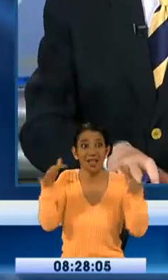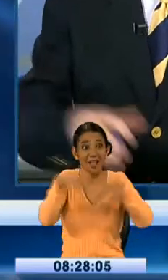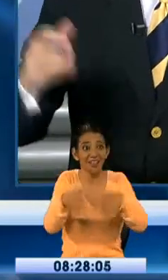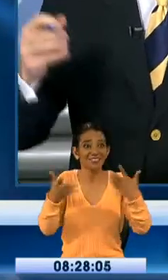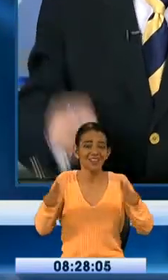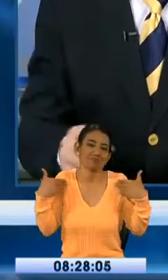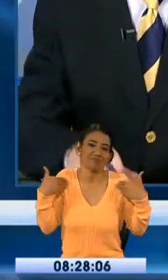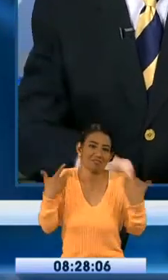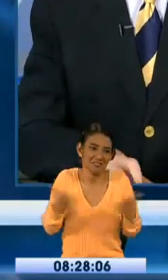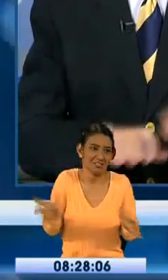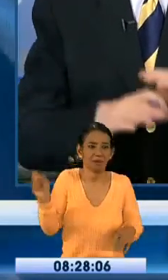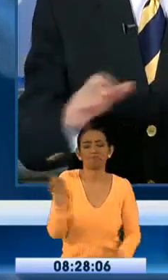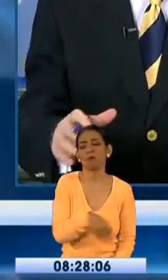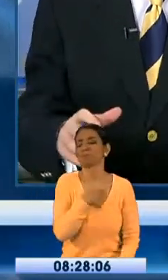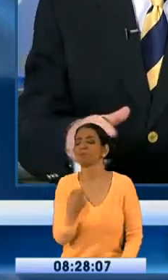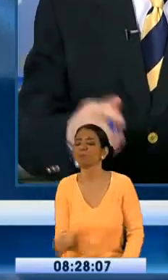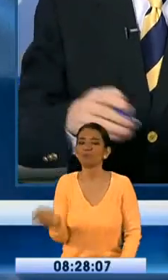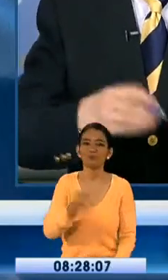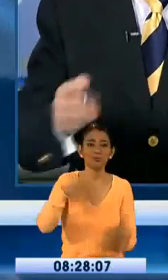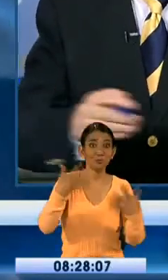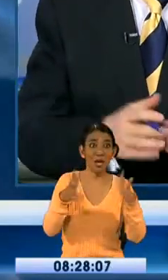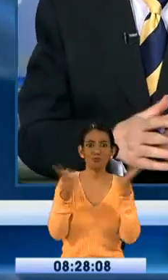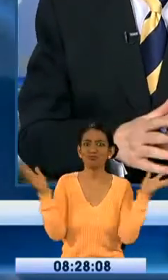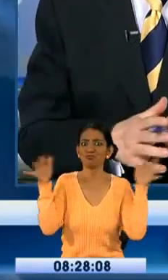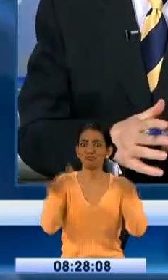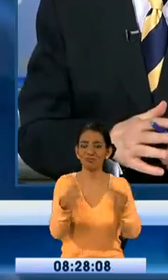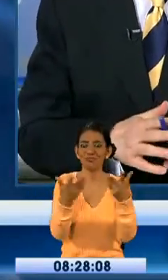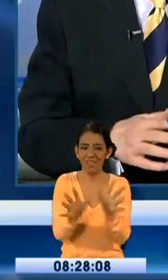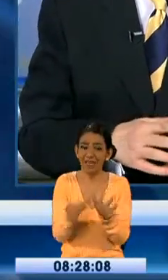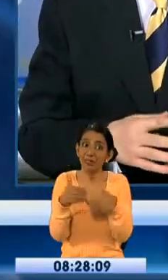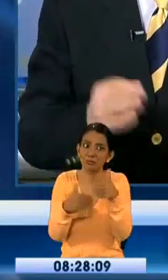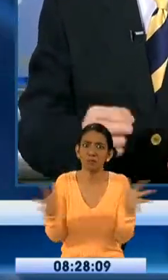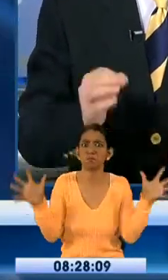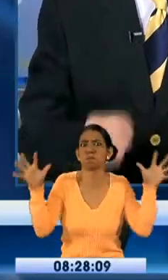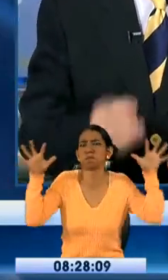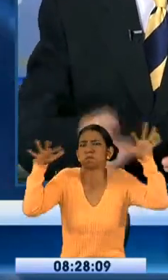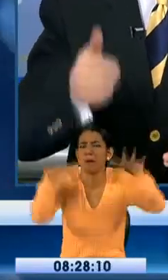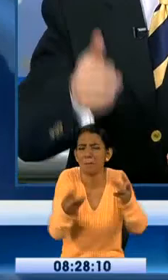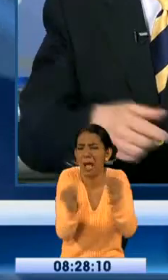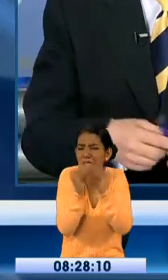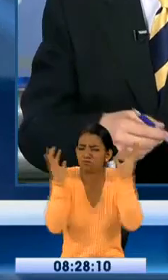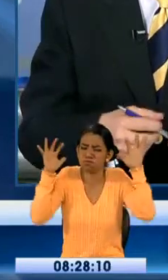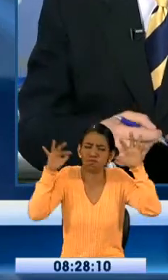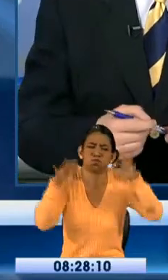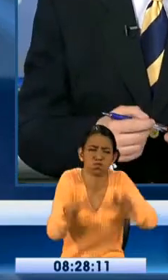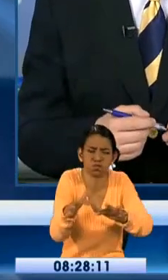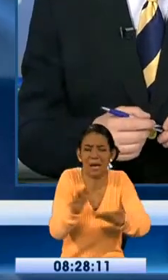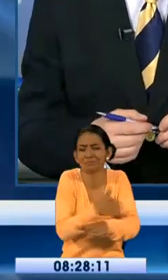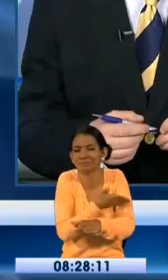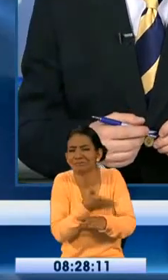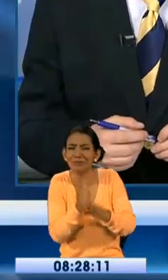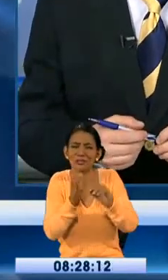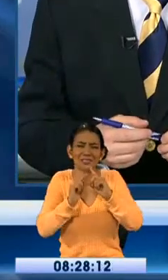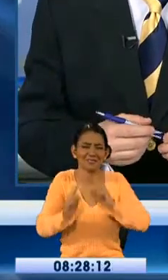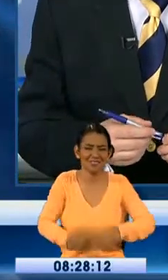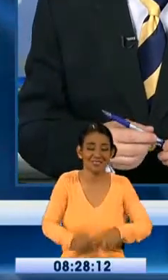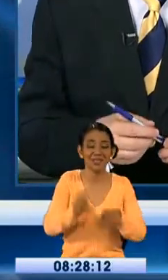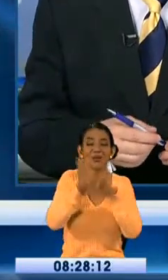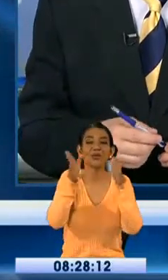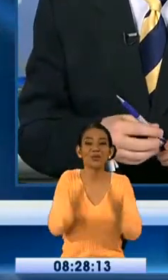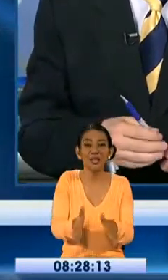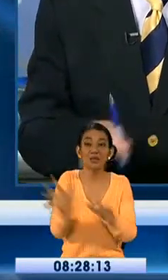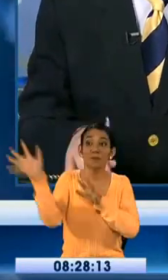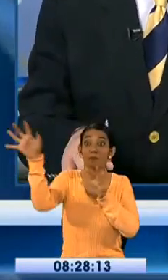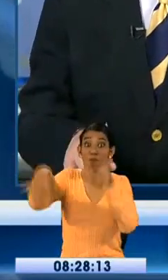hay bastoneras, hay público. Más adelante me imagino que eso se va a poner realmente bueno con artistas y con muchos ecuatorianos de provincias que